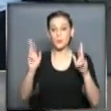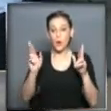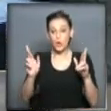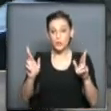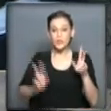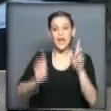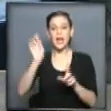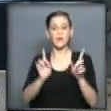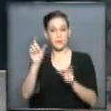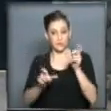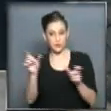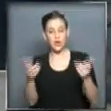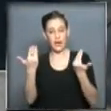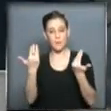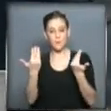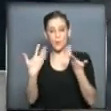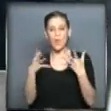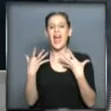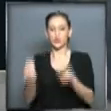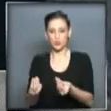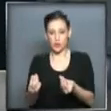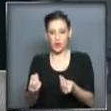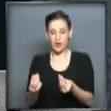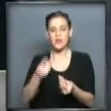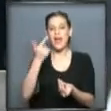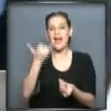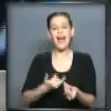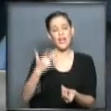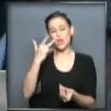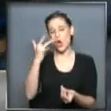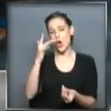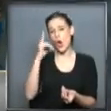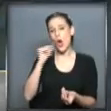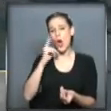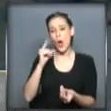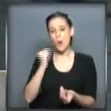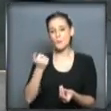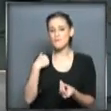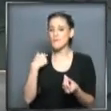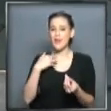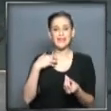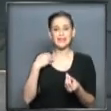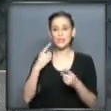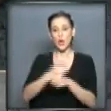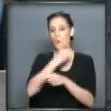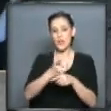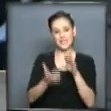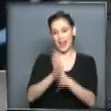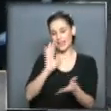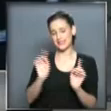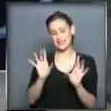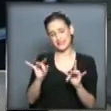alguna gente pudimos bajarla y lamentablemente quedó un señor atrapado entre el furgón y el otro que estaba